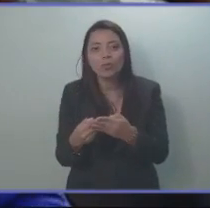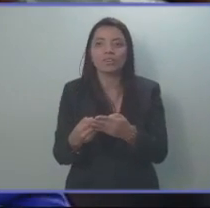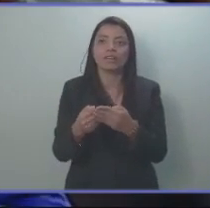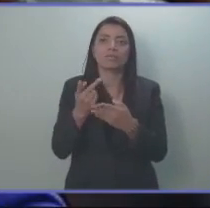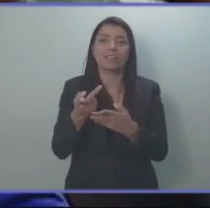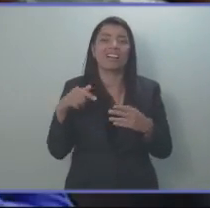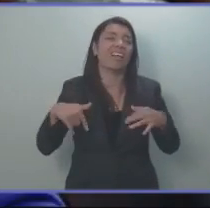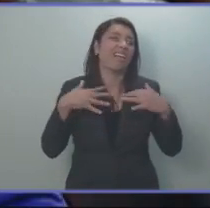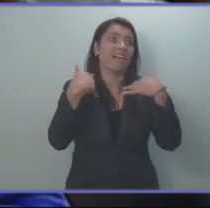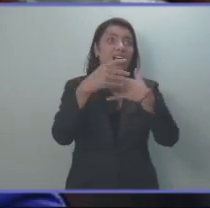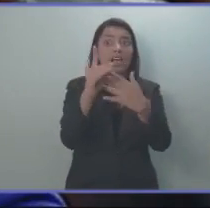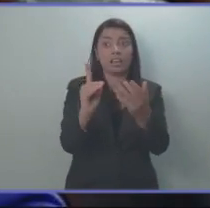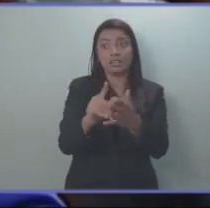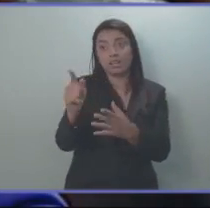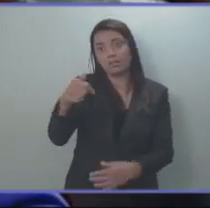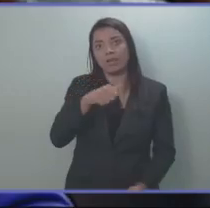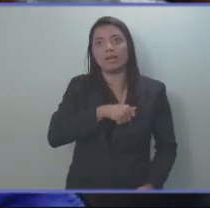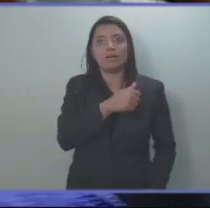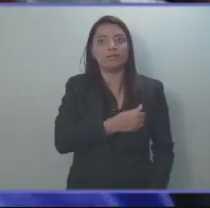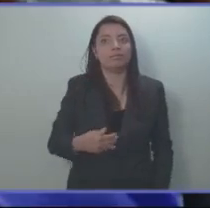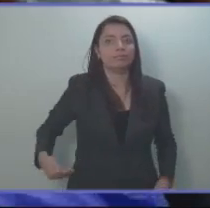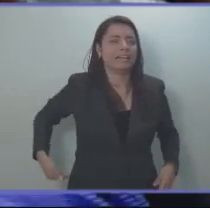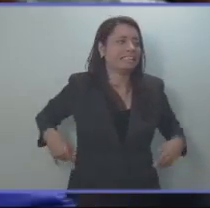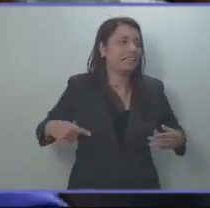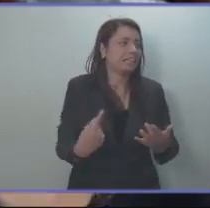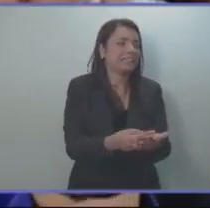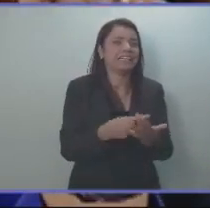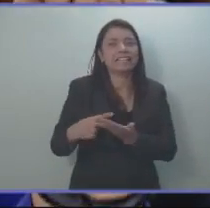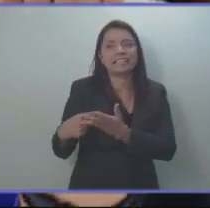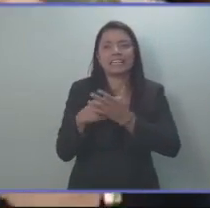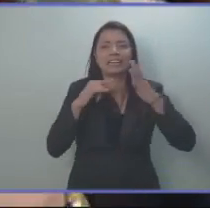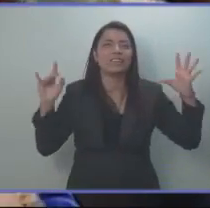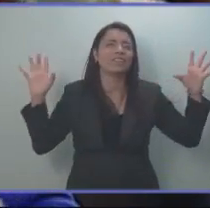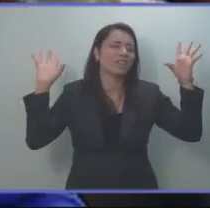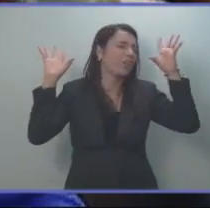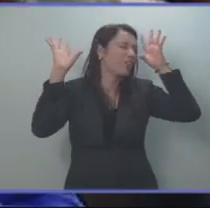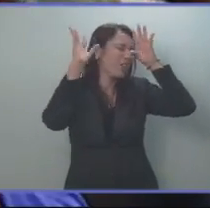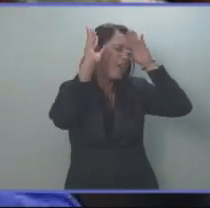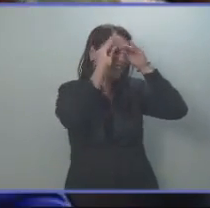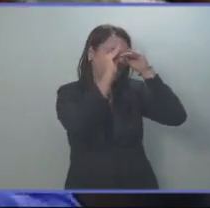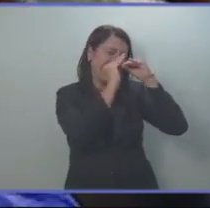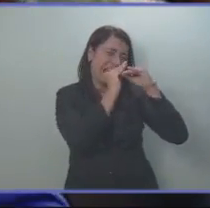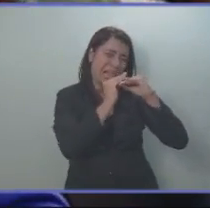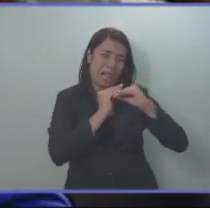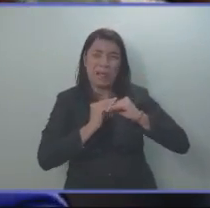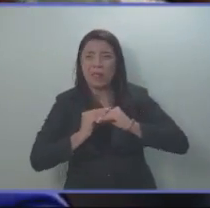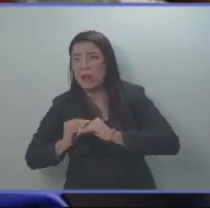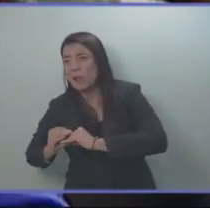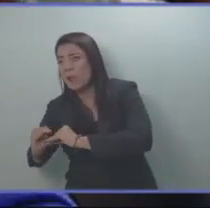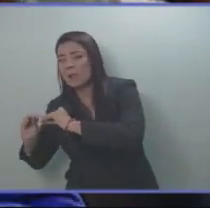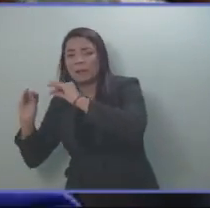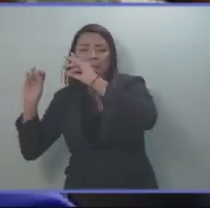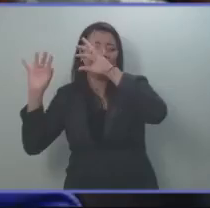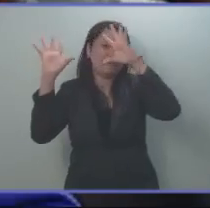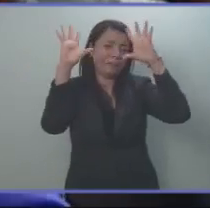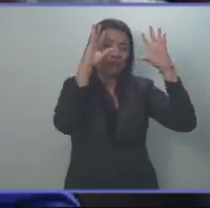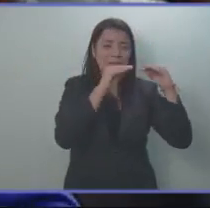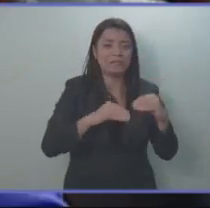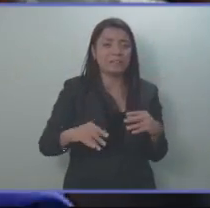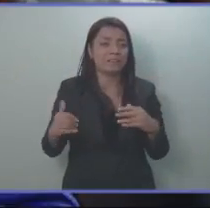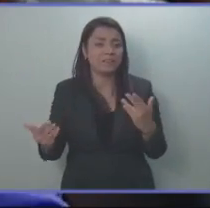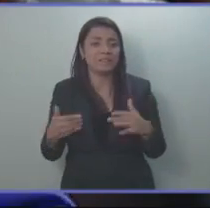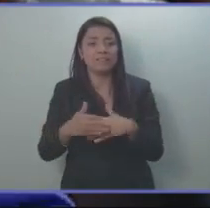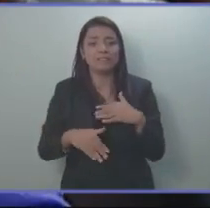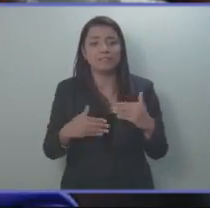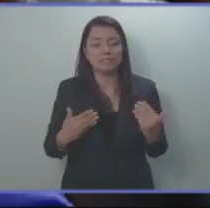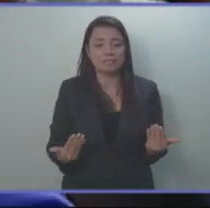hacerle de esta plenaria que usted conduce una noche interminable, sino que lo hagamos ordenadamente. Todas las piezas que